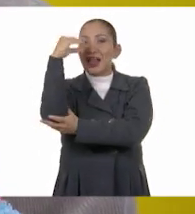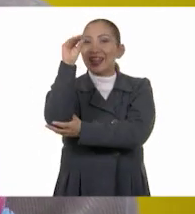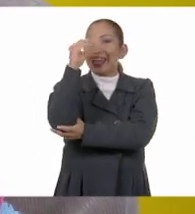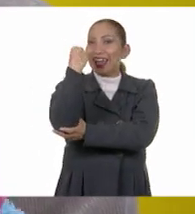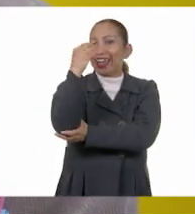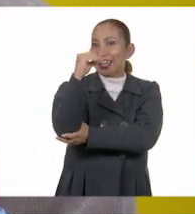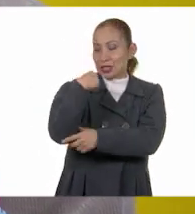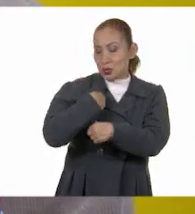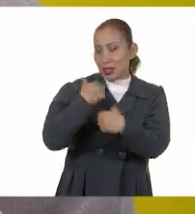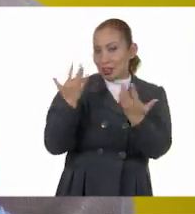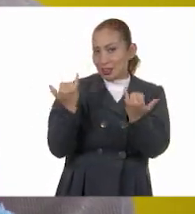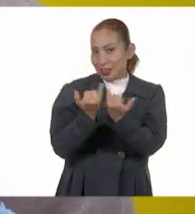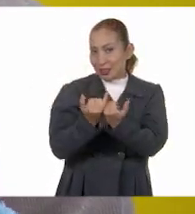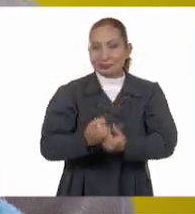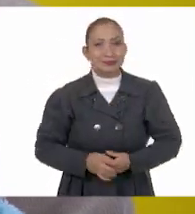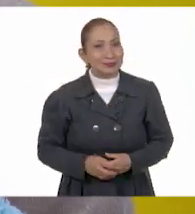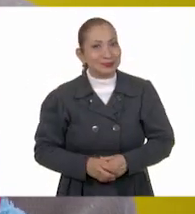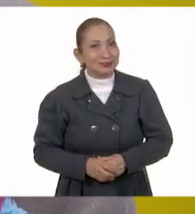títere como yo.